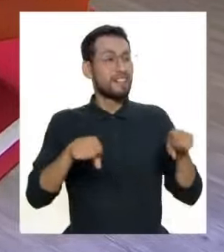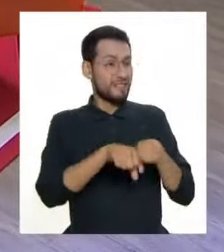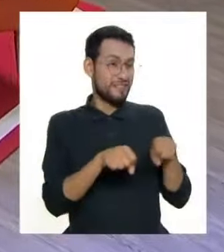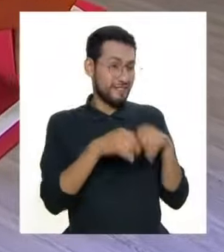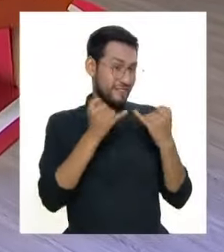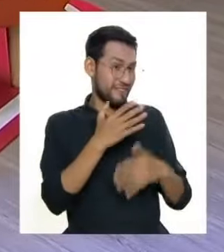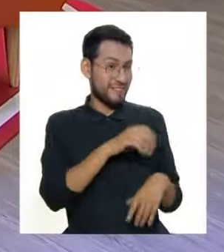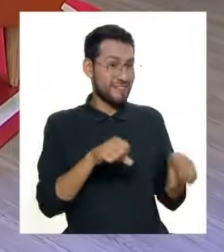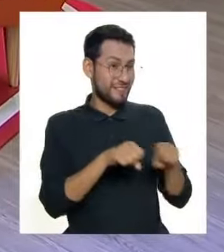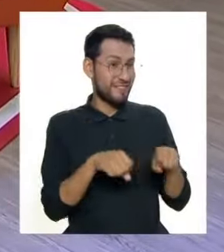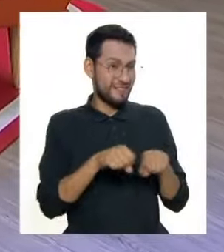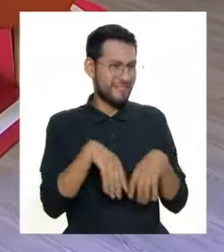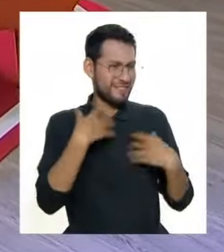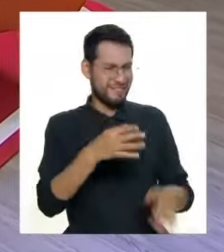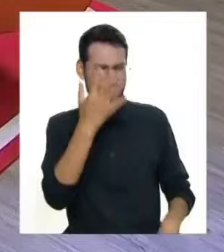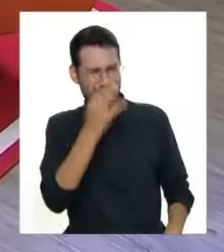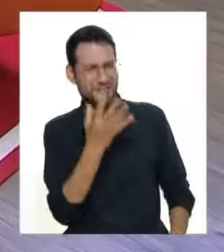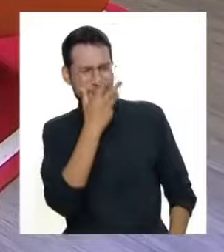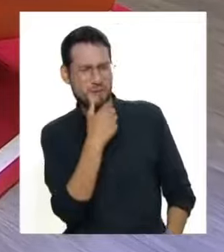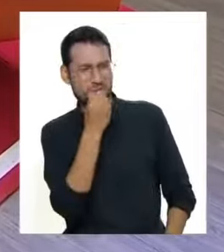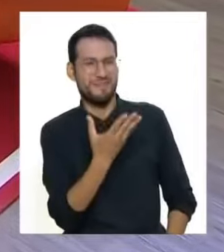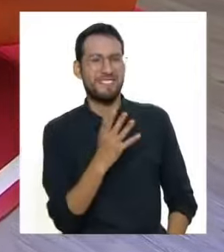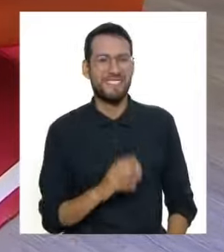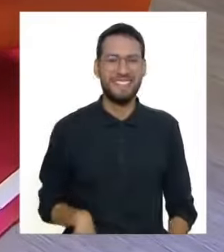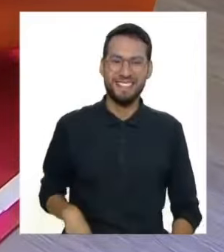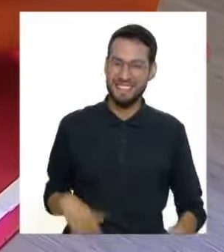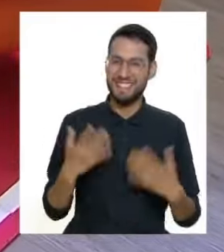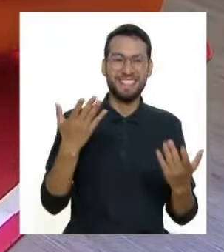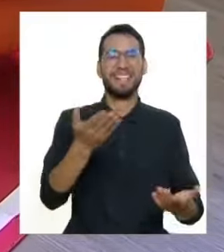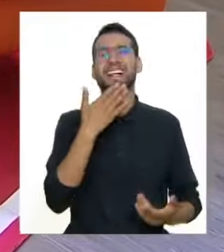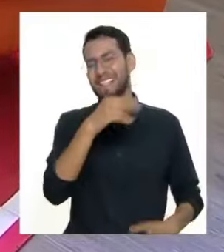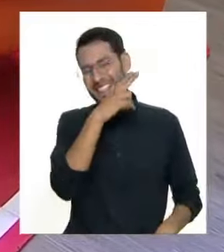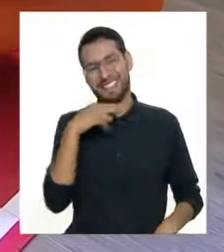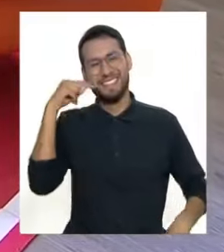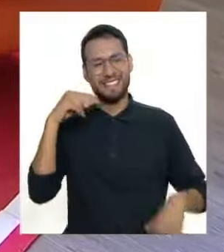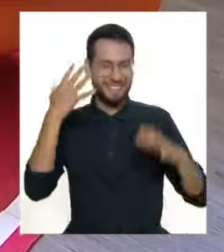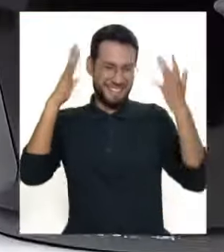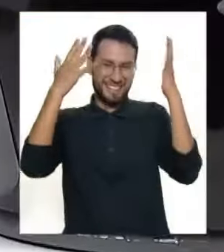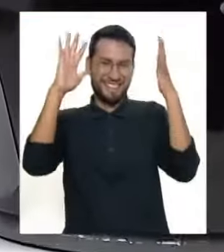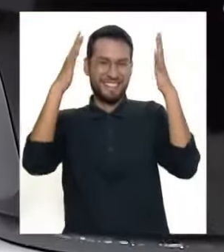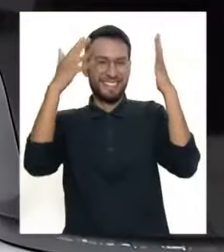porque ha venido con unos zapatos hermosos. ¡Pico la Rosa!